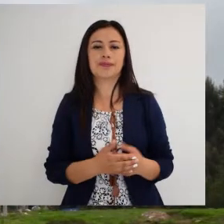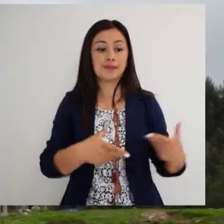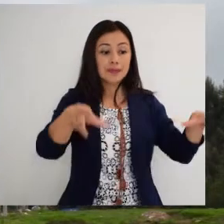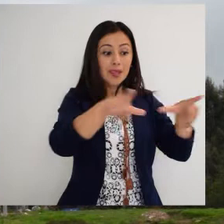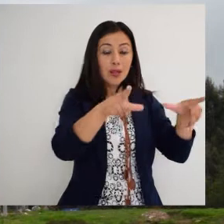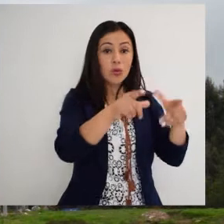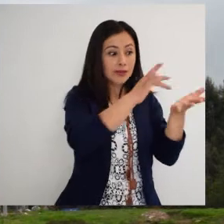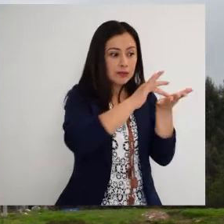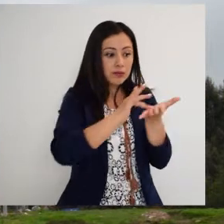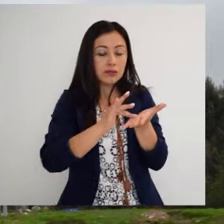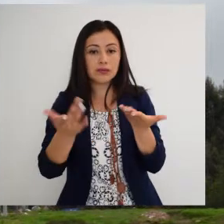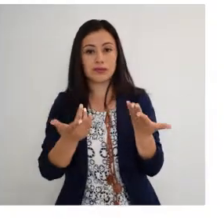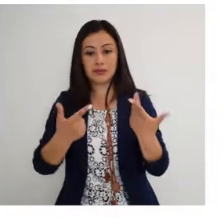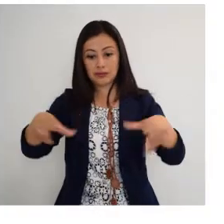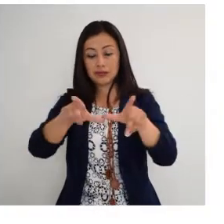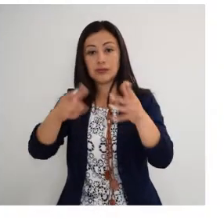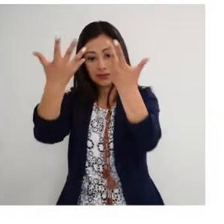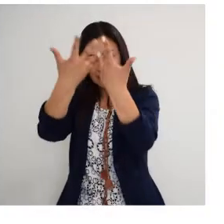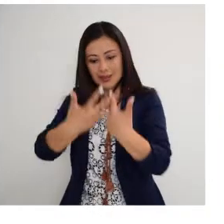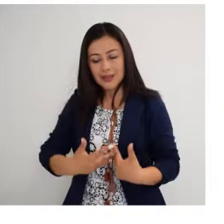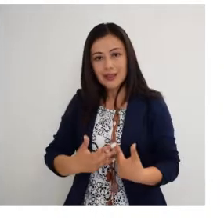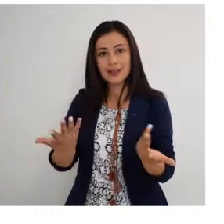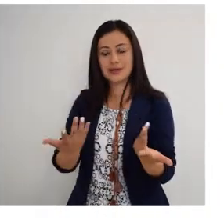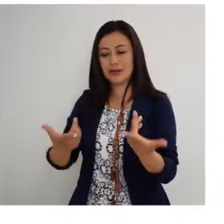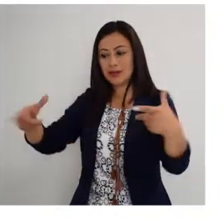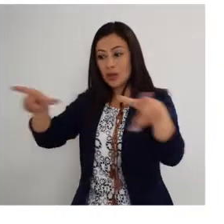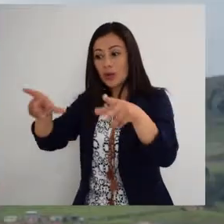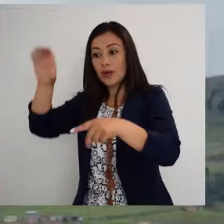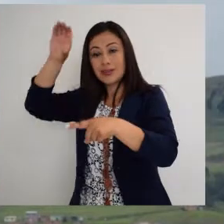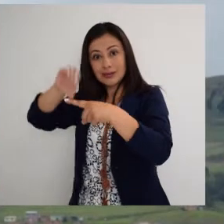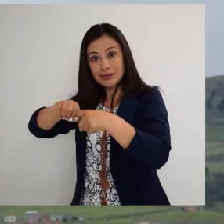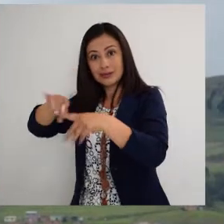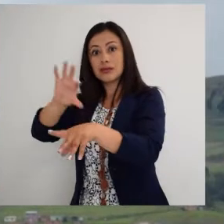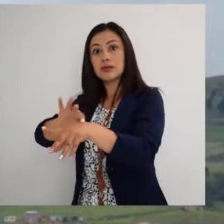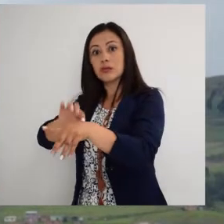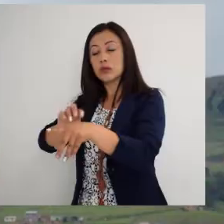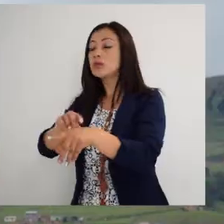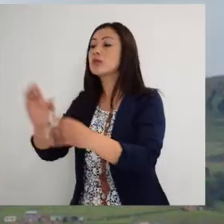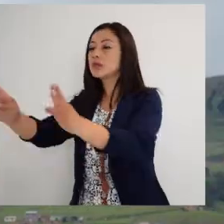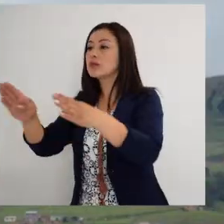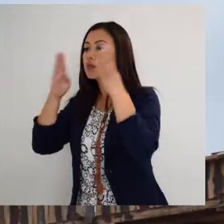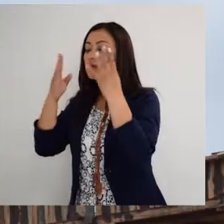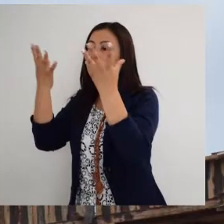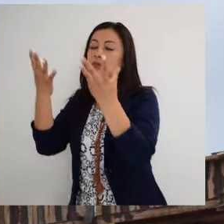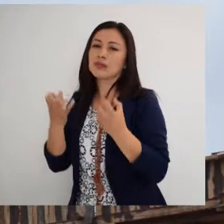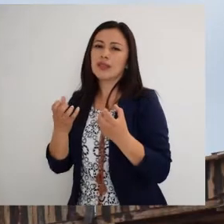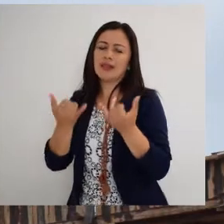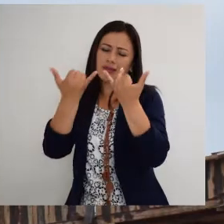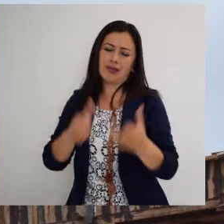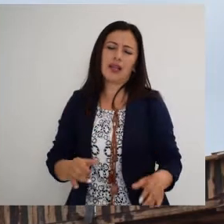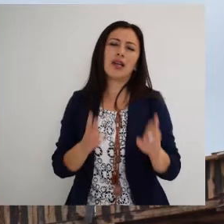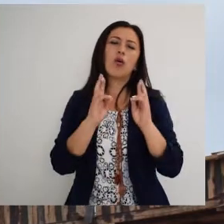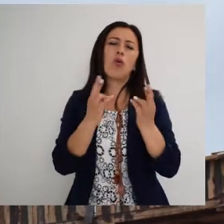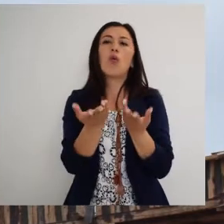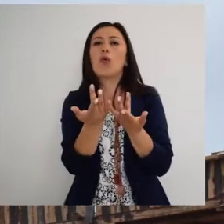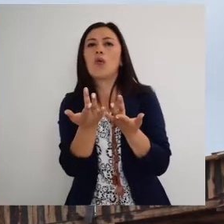funcionando, en lo que tiene que ver con urgencias, en lo que tiene que ver con toda la sala de máquinas y lo que tiene que ver con unas consulta